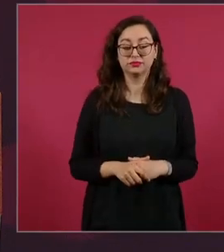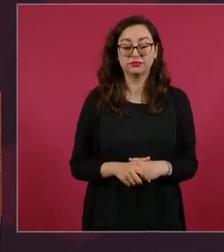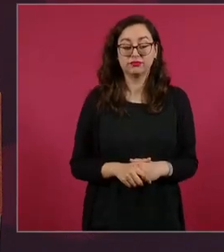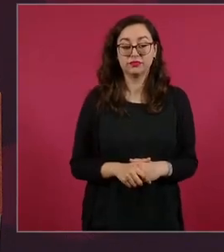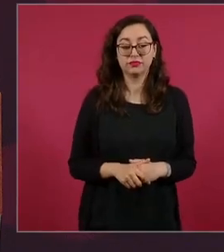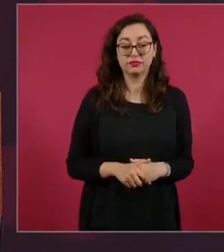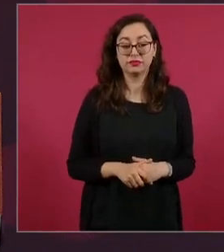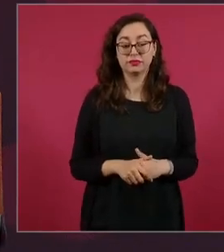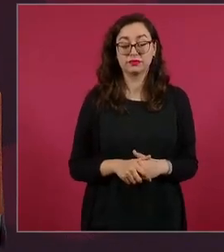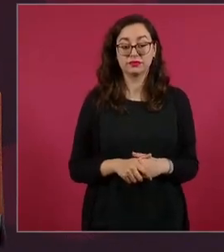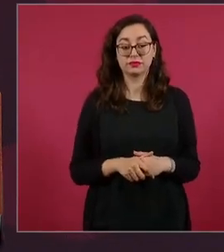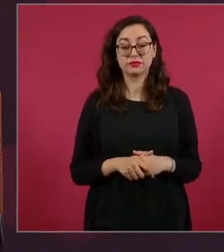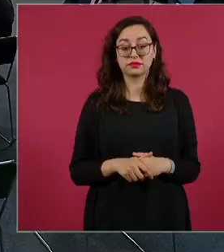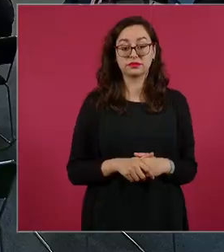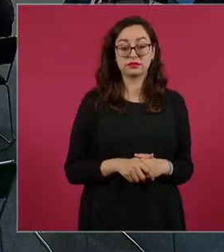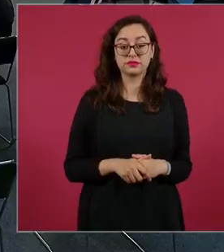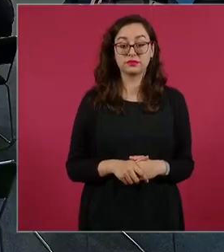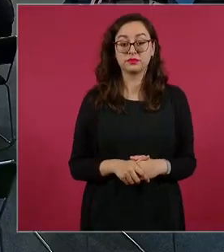Pues